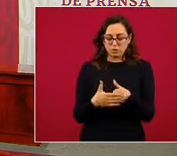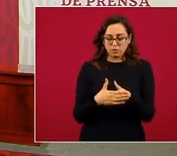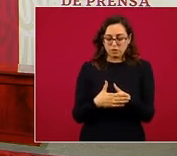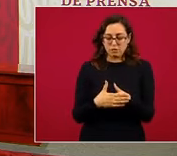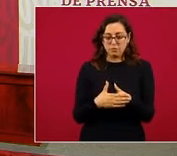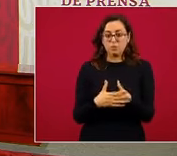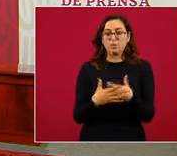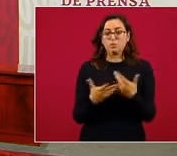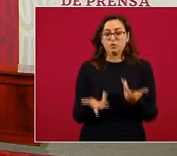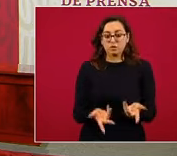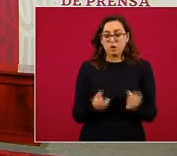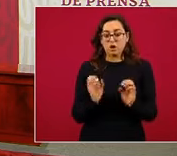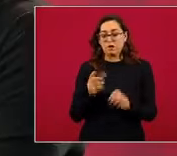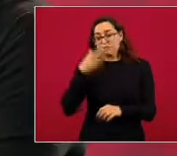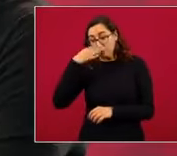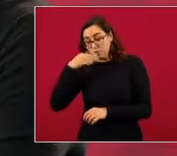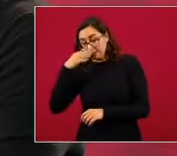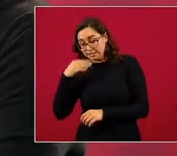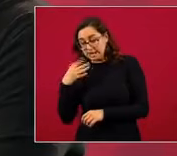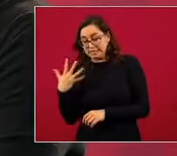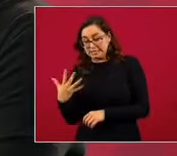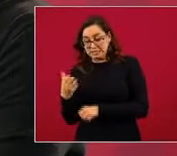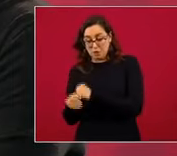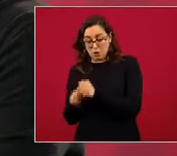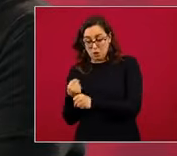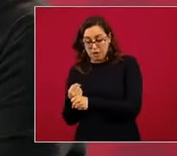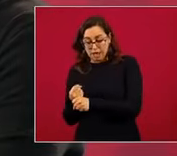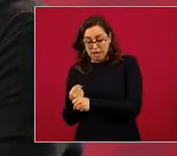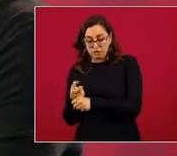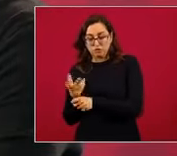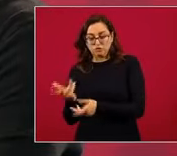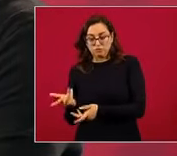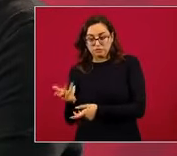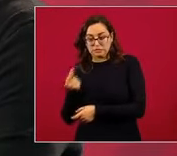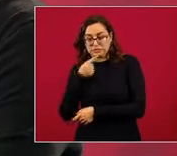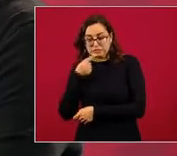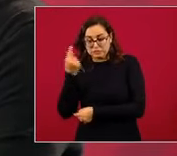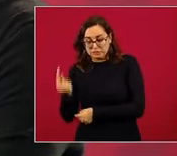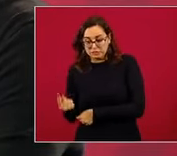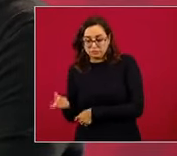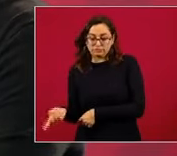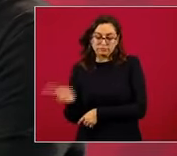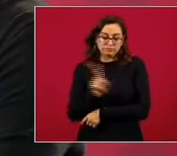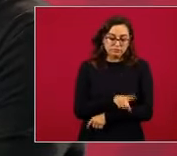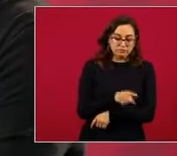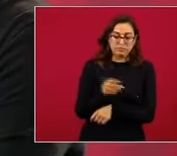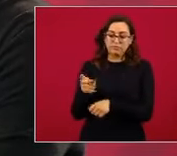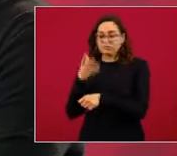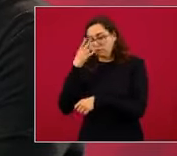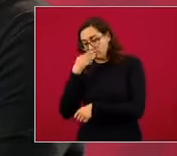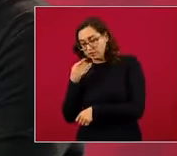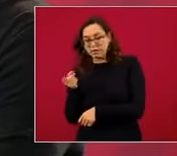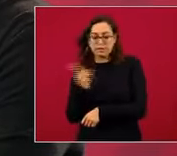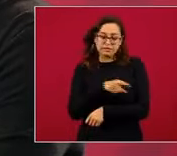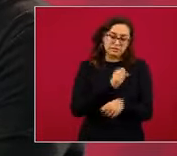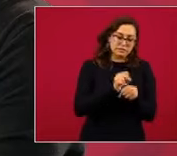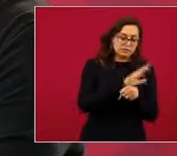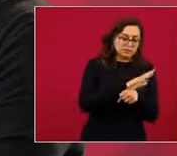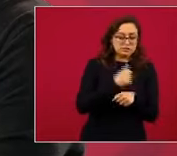influenza soy un menor de 5 años y en el caso de ambas enfermedades tengo más de 60 años, o tengo una enfermedad que